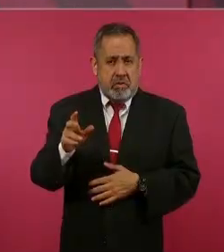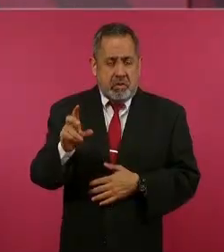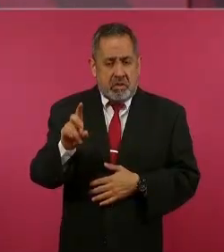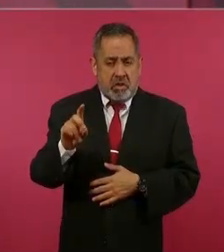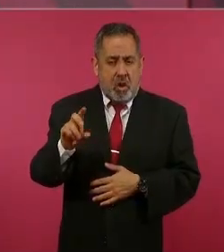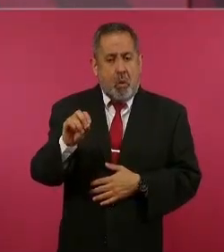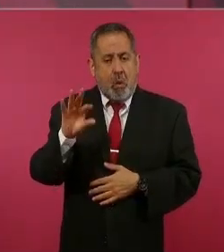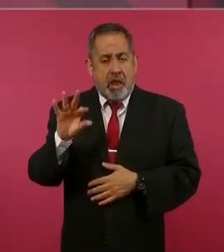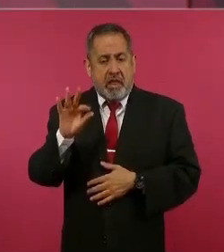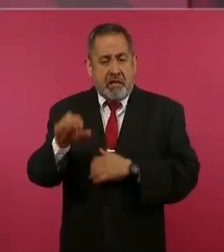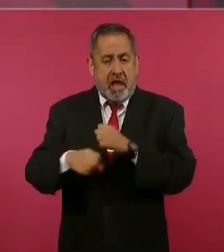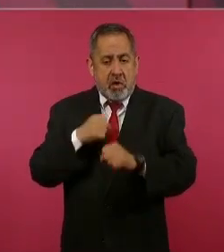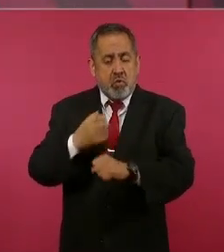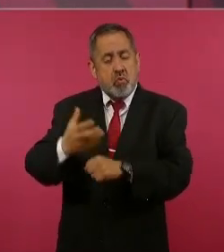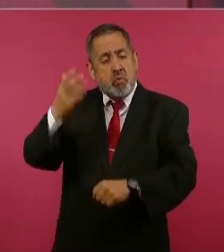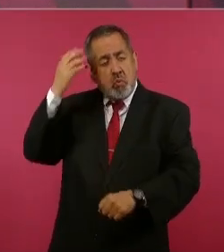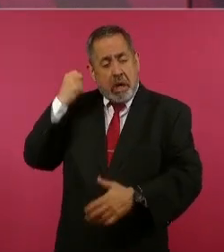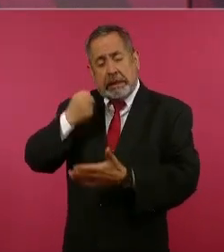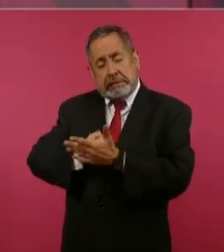40 años.